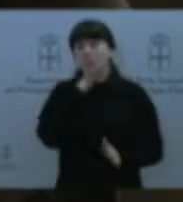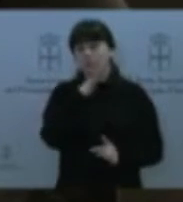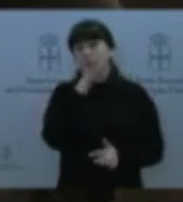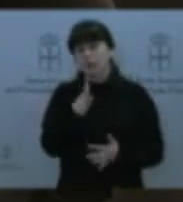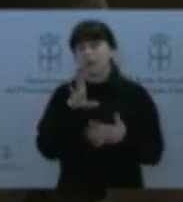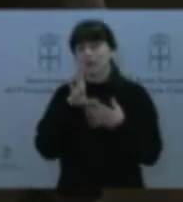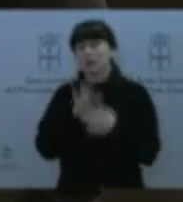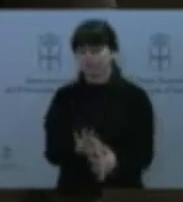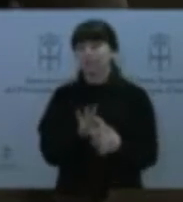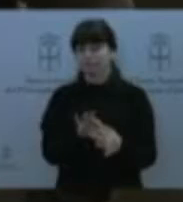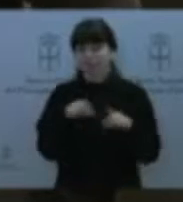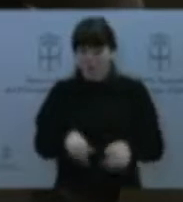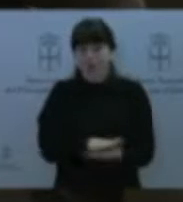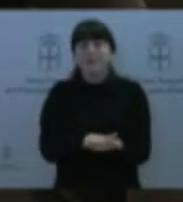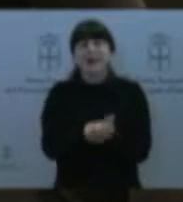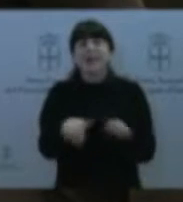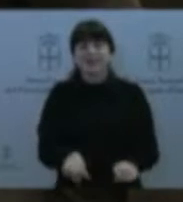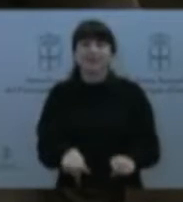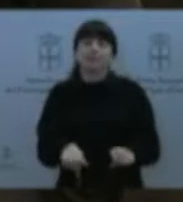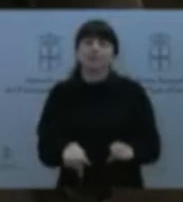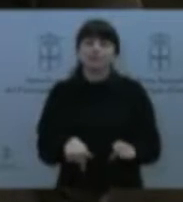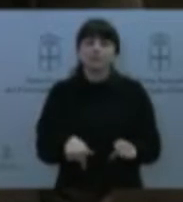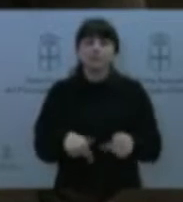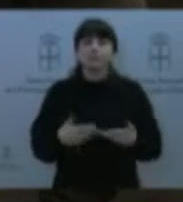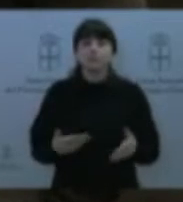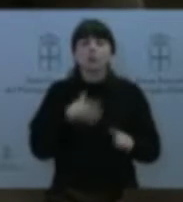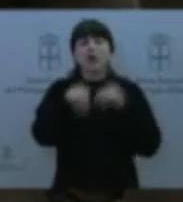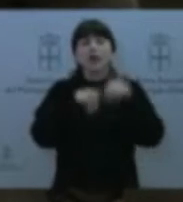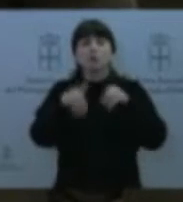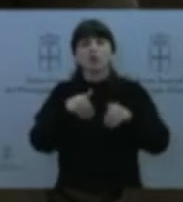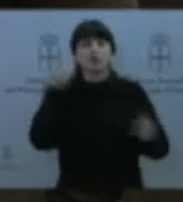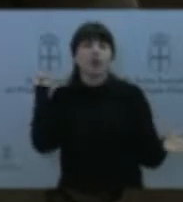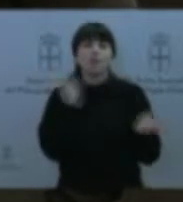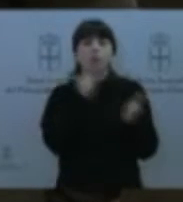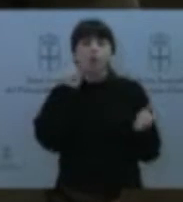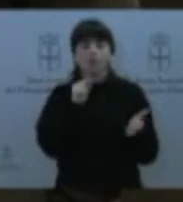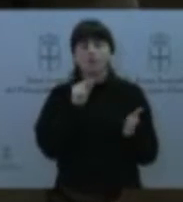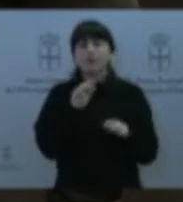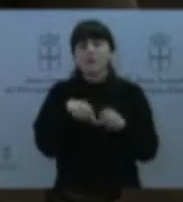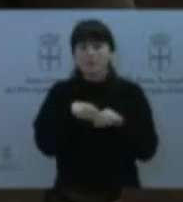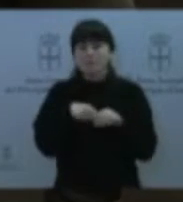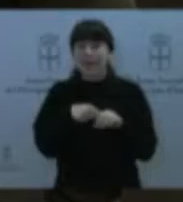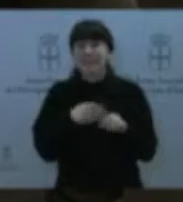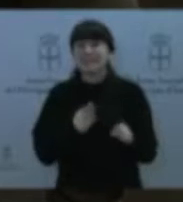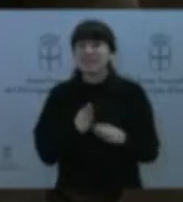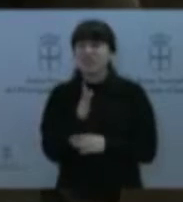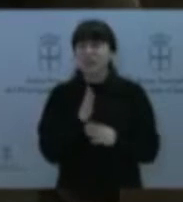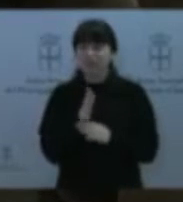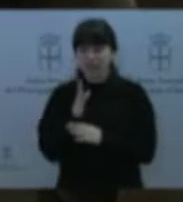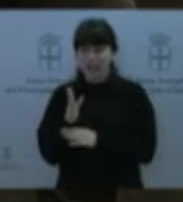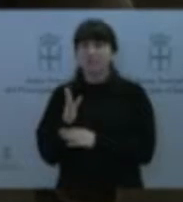aquí. Una convocatoria express para plazas indefinidas, insisto, para atender recursos públicos, para